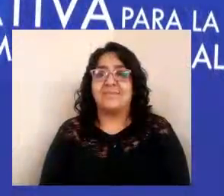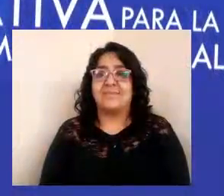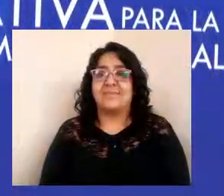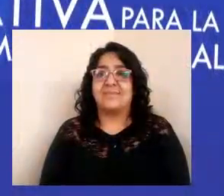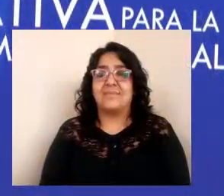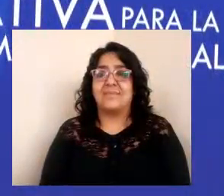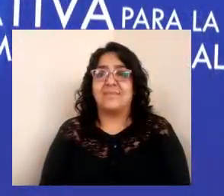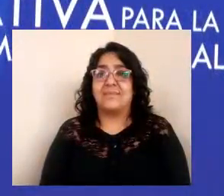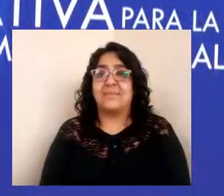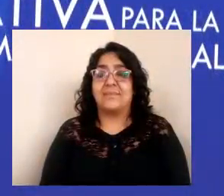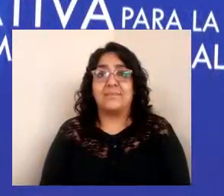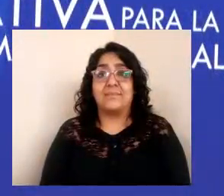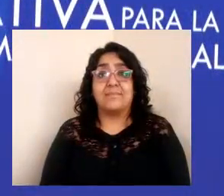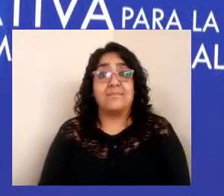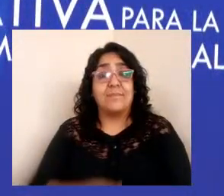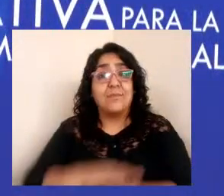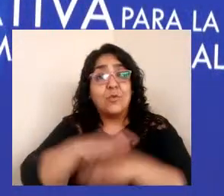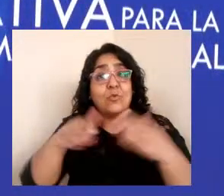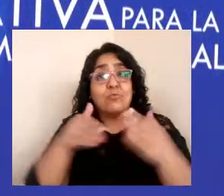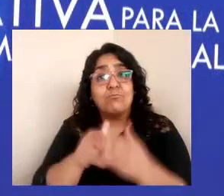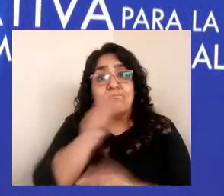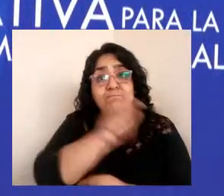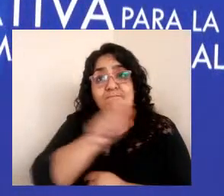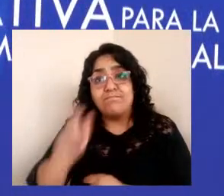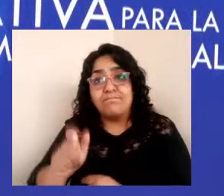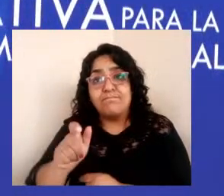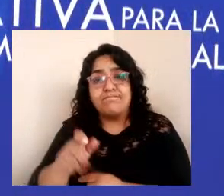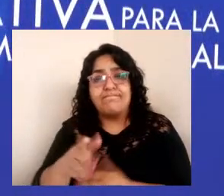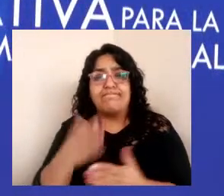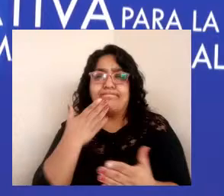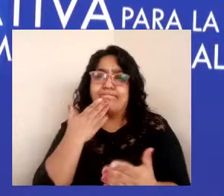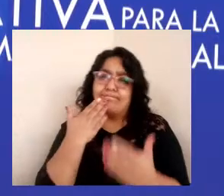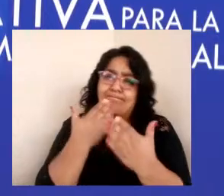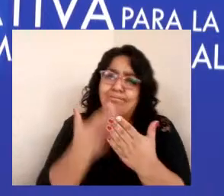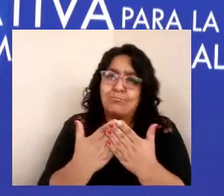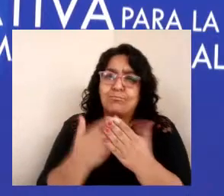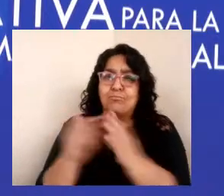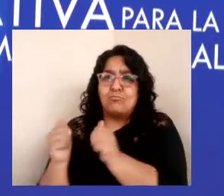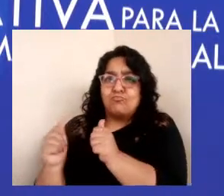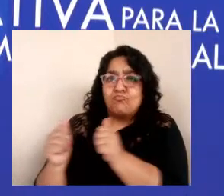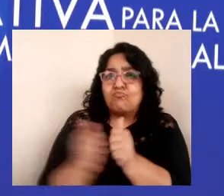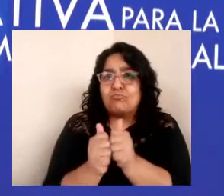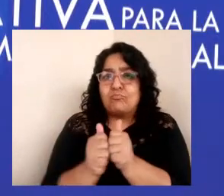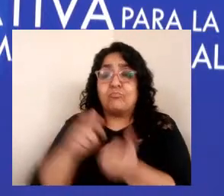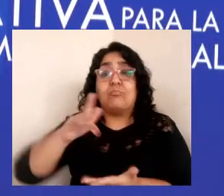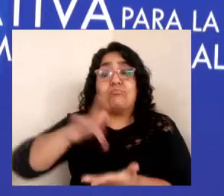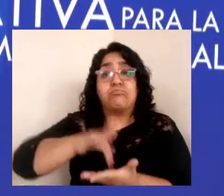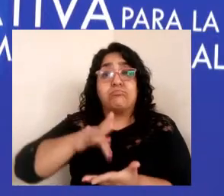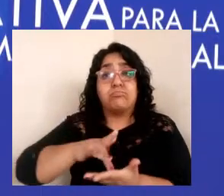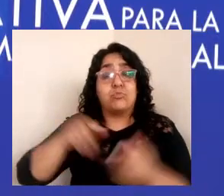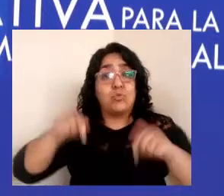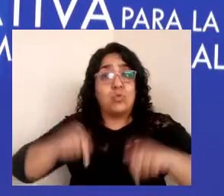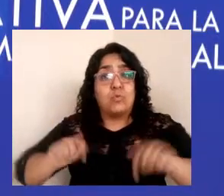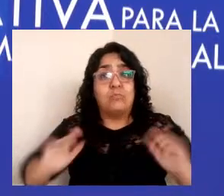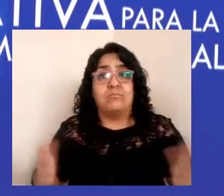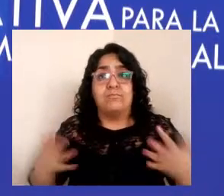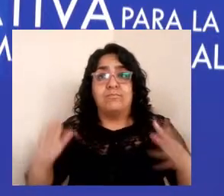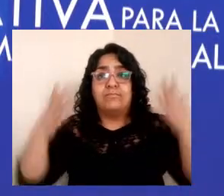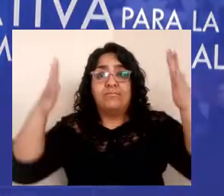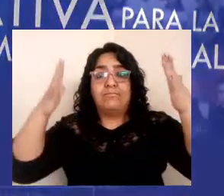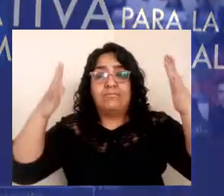a todos los presentes queremos agradecerles su valiosa participación en este acto de proclamación a los nuevos